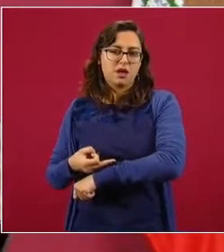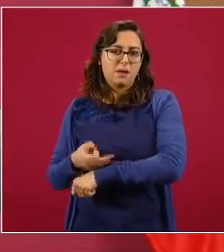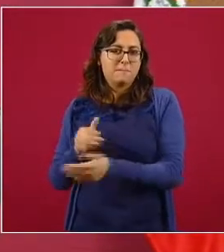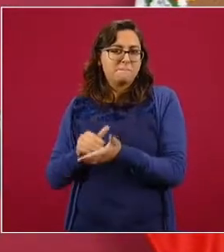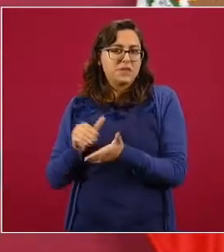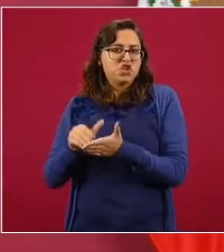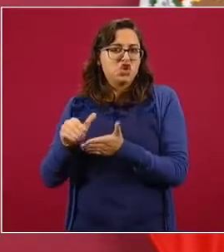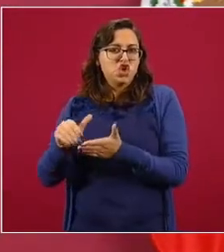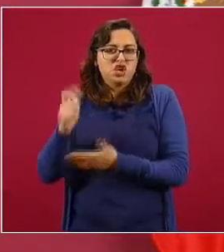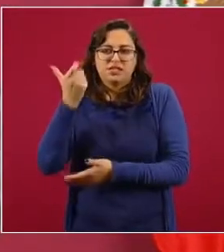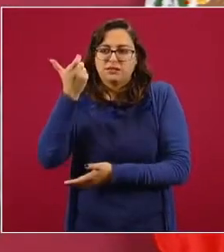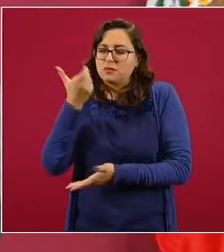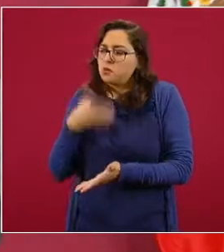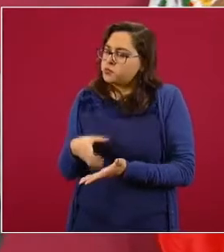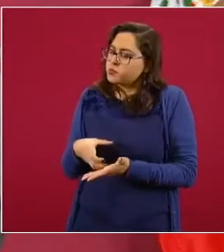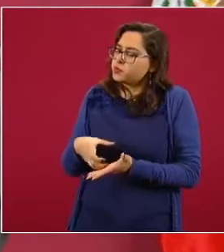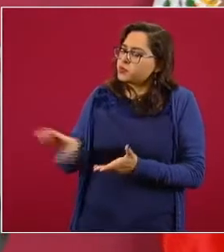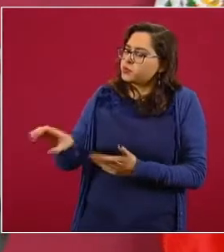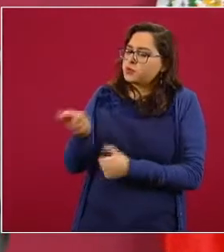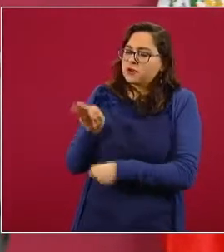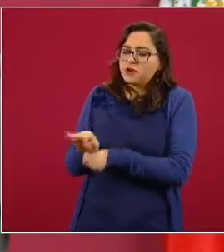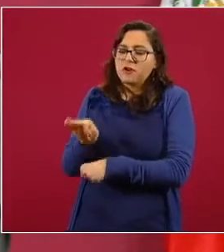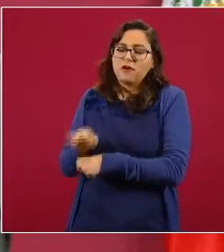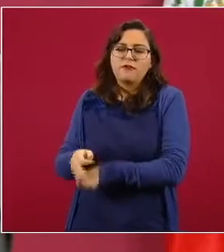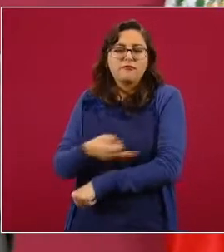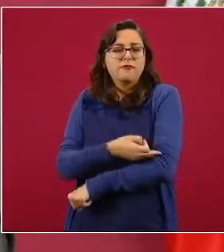millones de pesos,